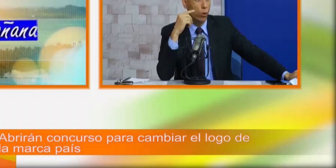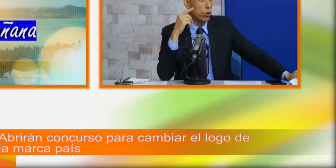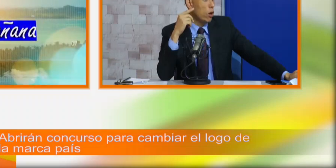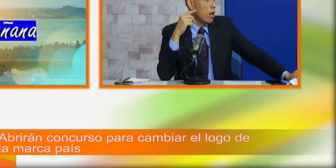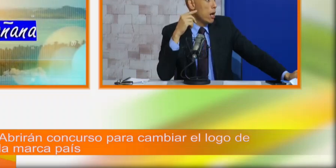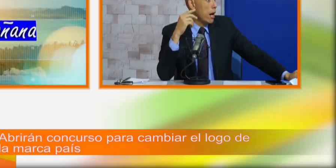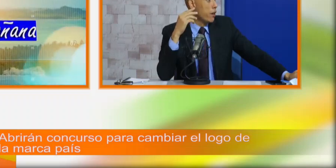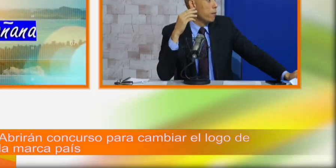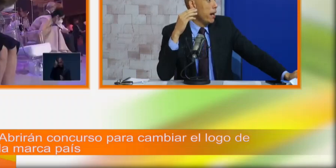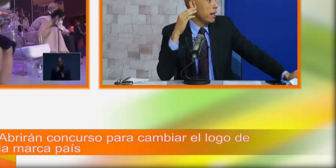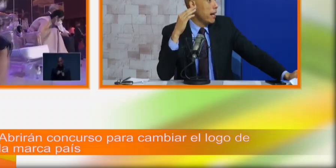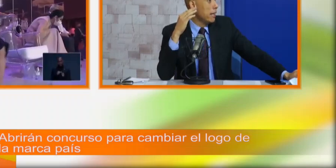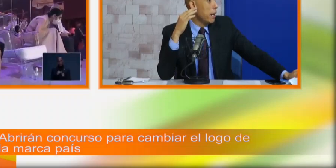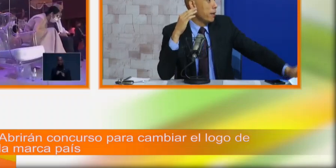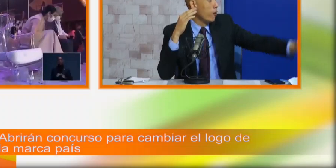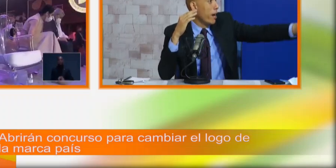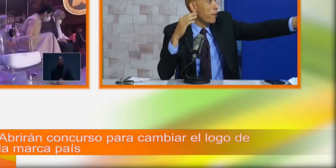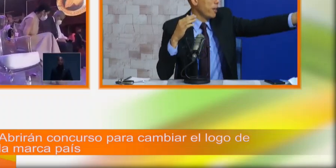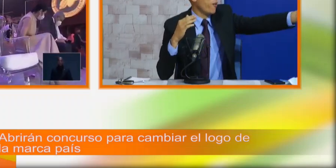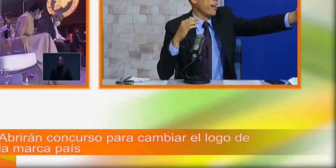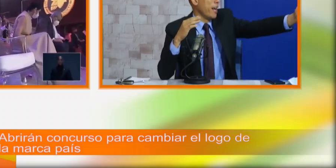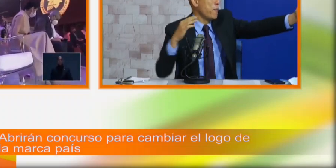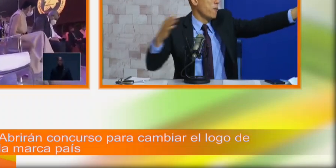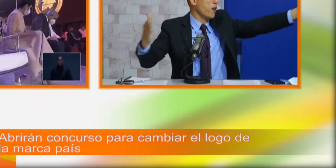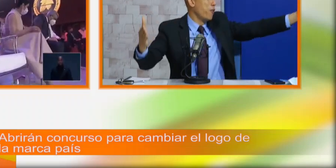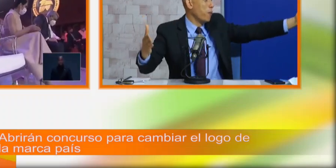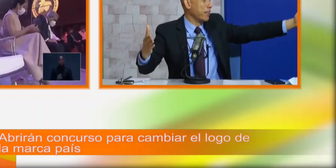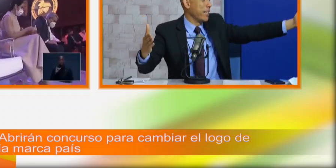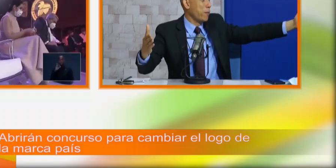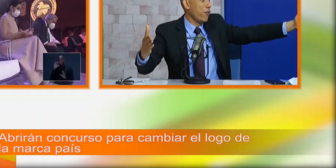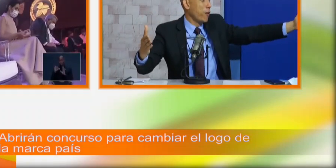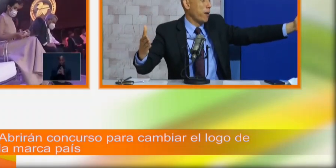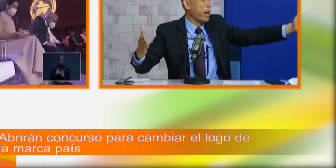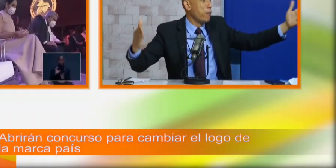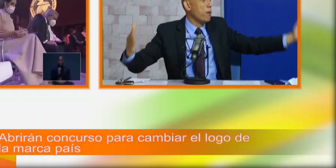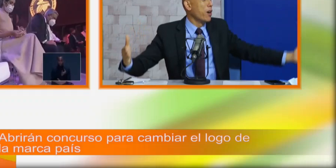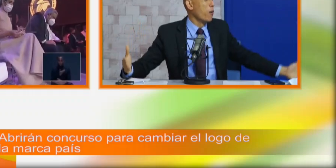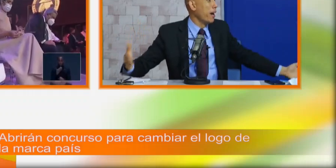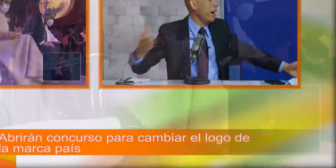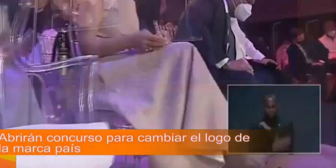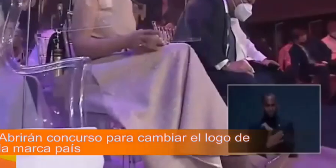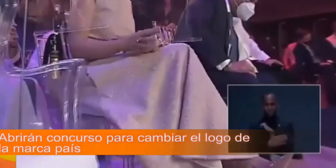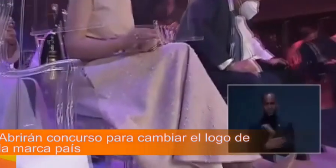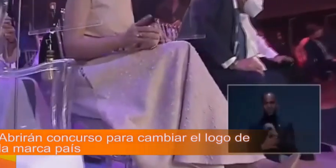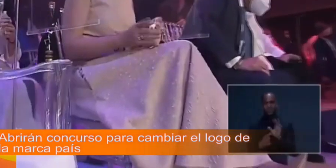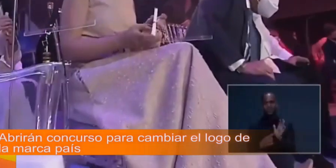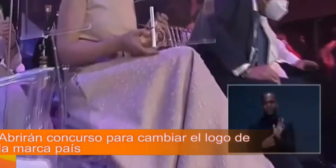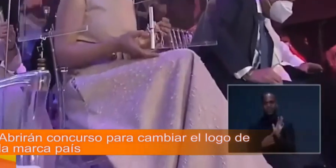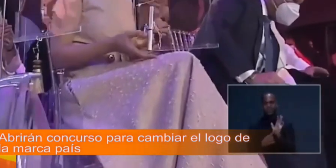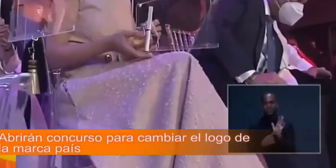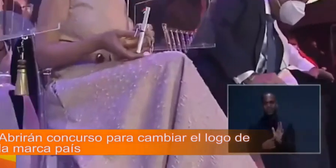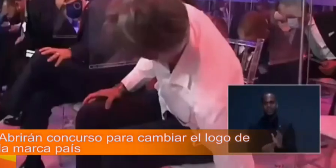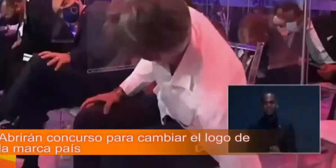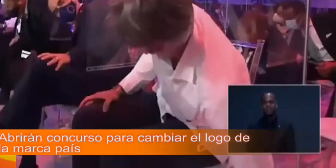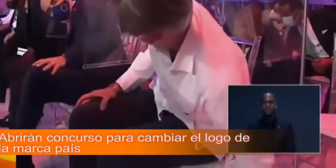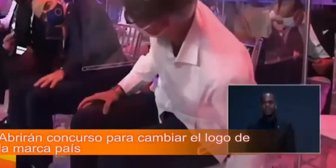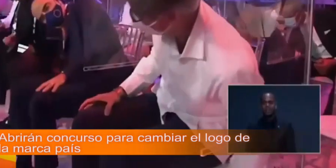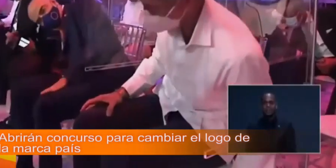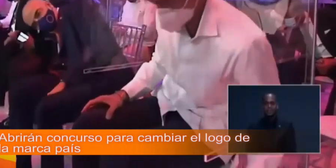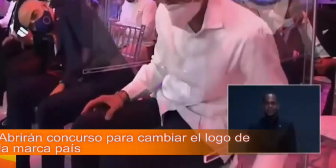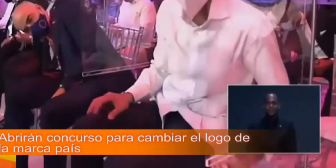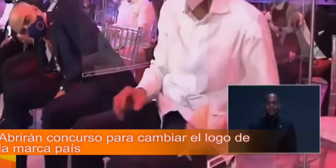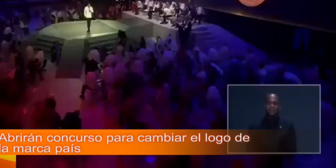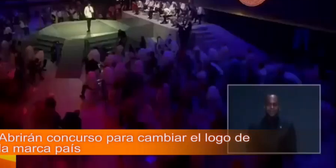incluso hay una imagen hay como la pantalla por favor para que el público vea que uno no viene aquí a inventar